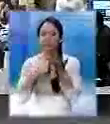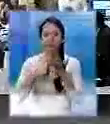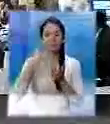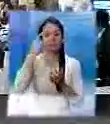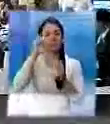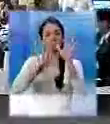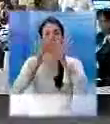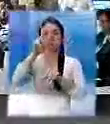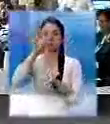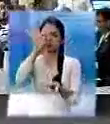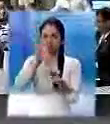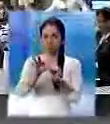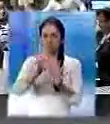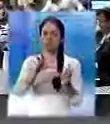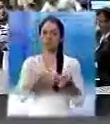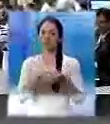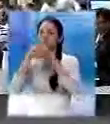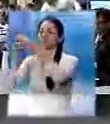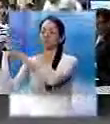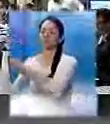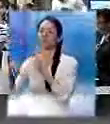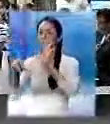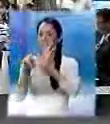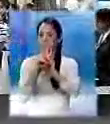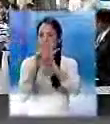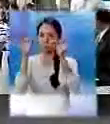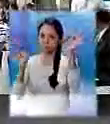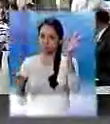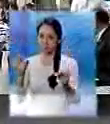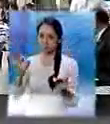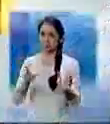las actas y luego partir al legislativo.